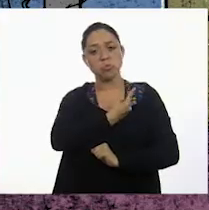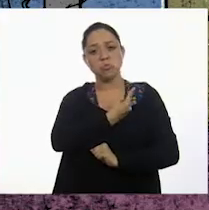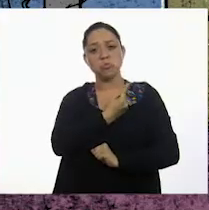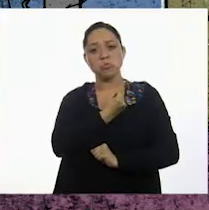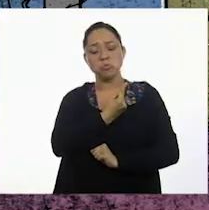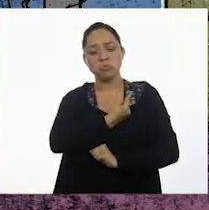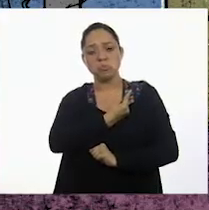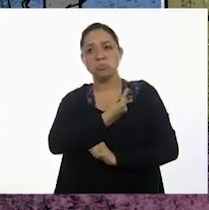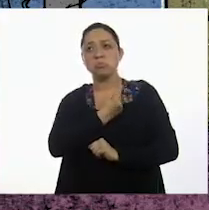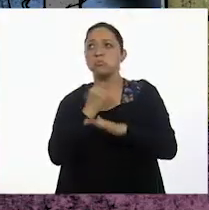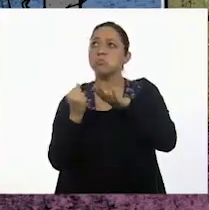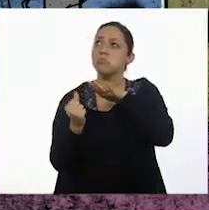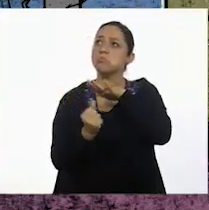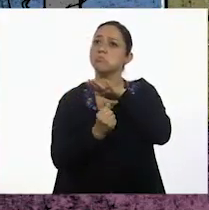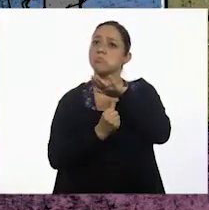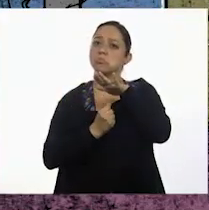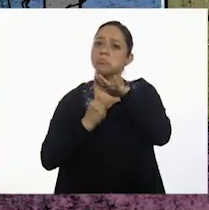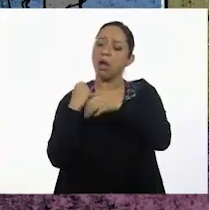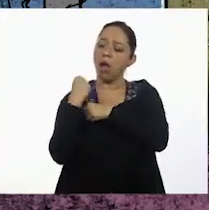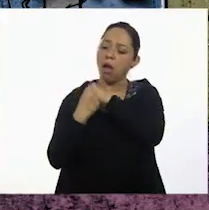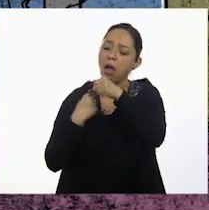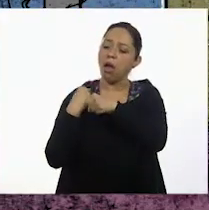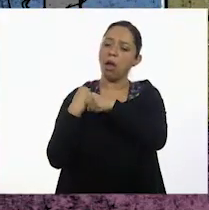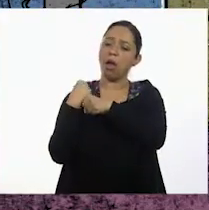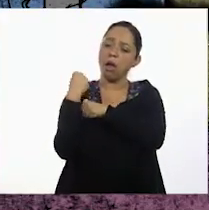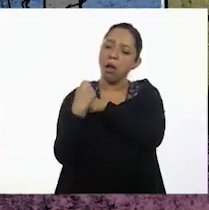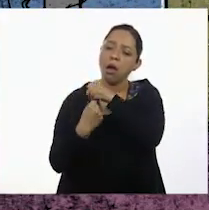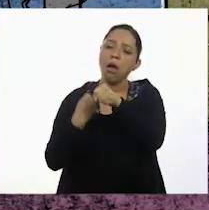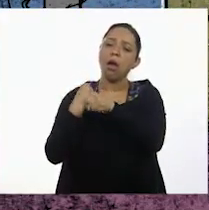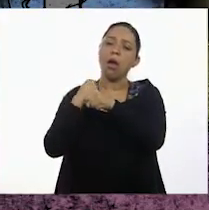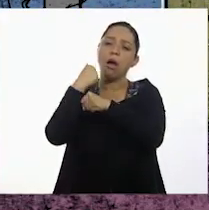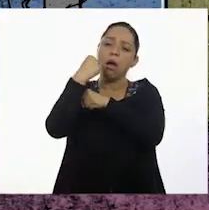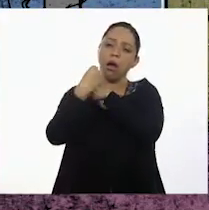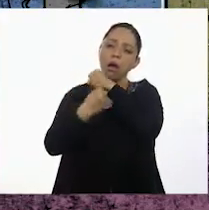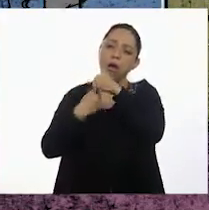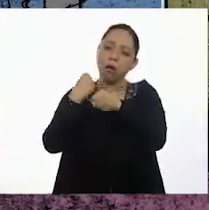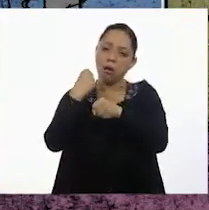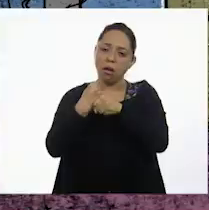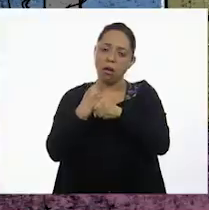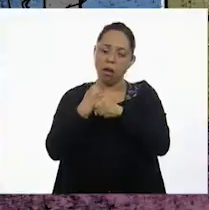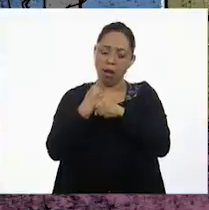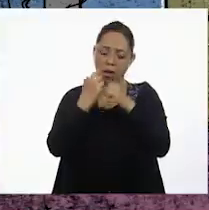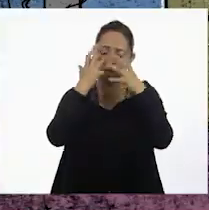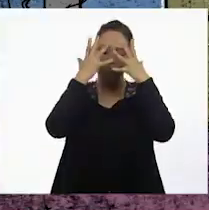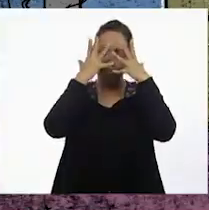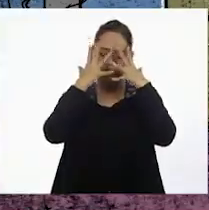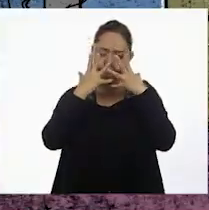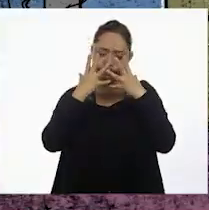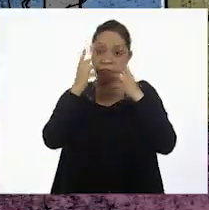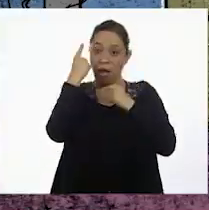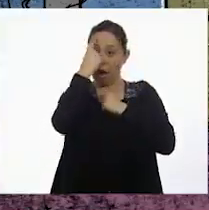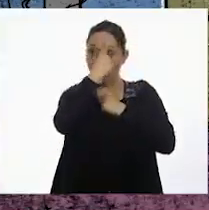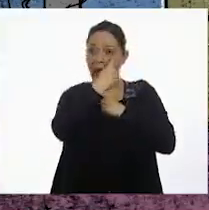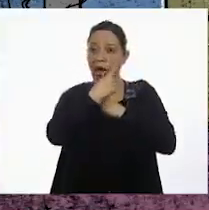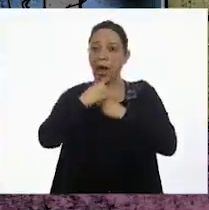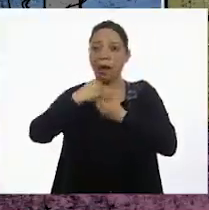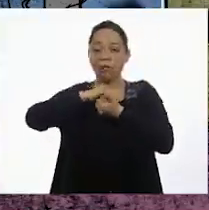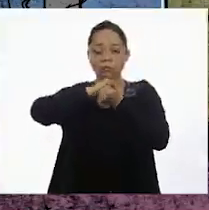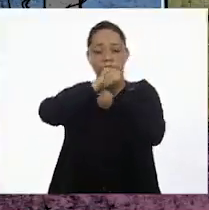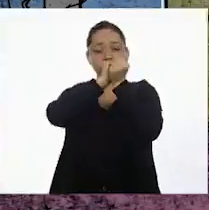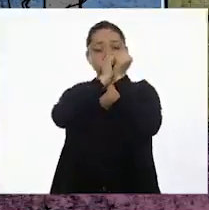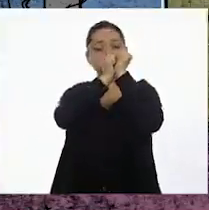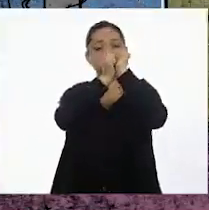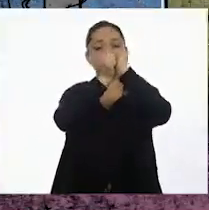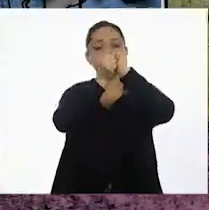cual, junto con los años, fueron marchitándola y convirtiendo su bello rostro en uno